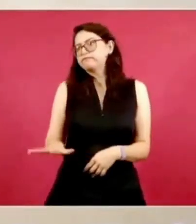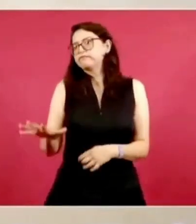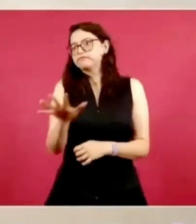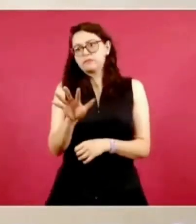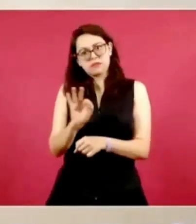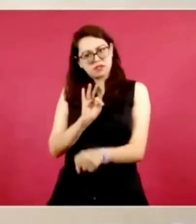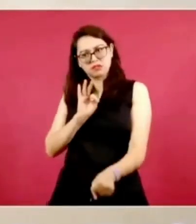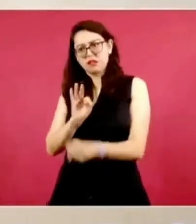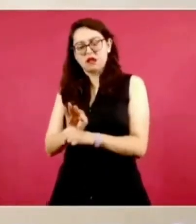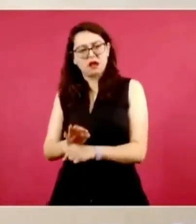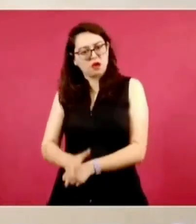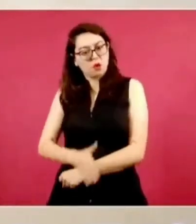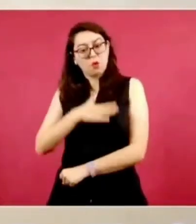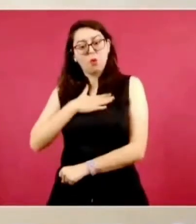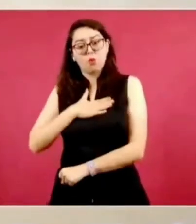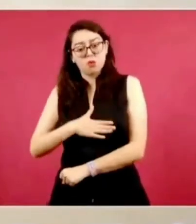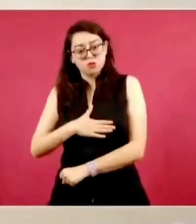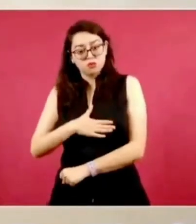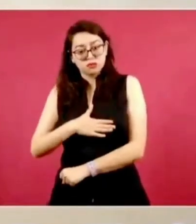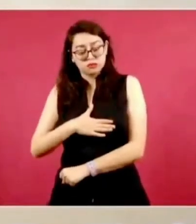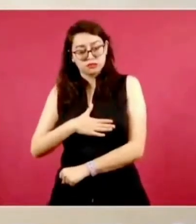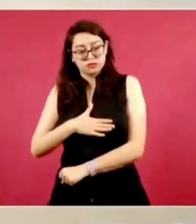profundamente justas